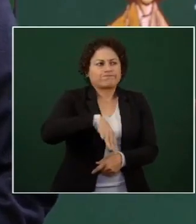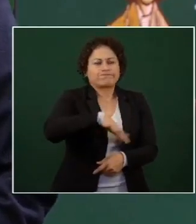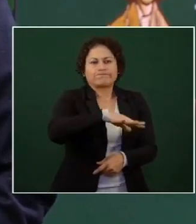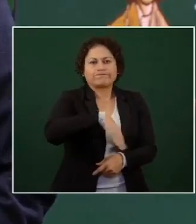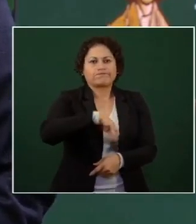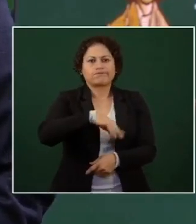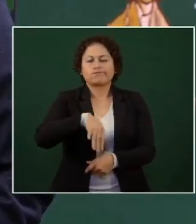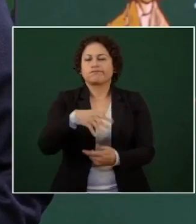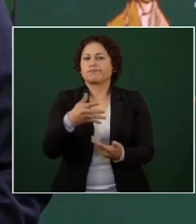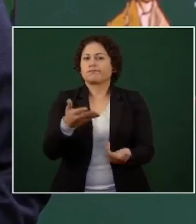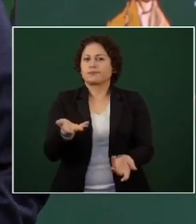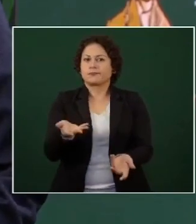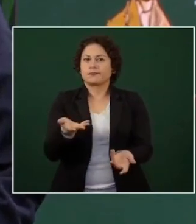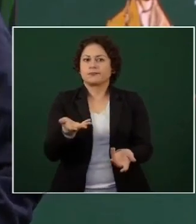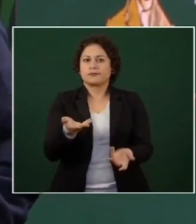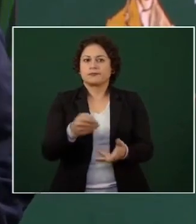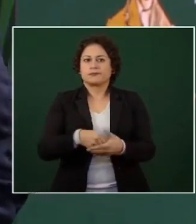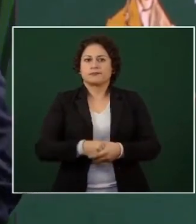si es por